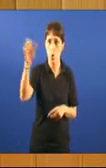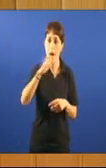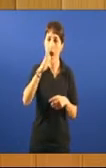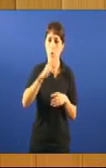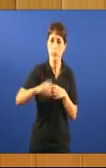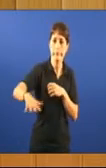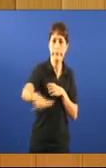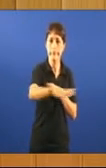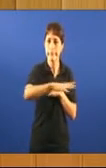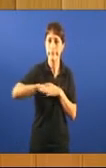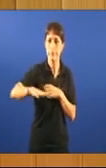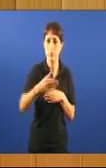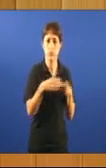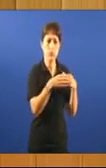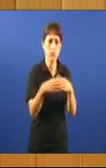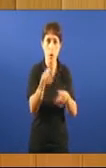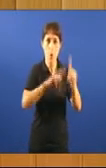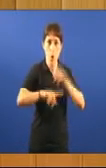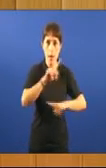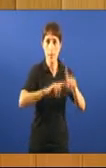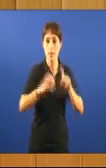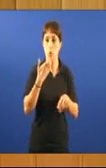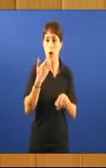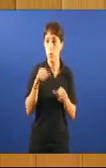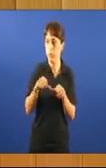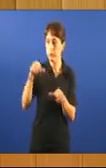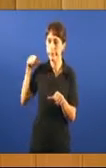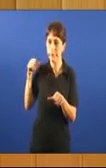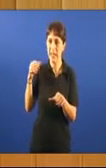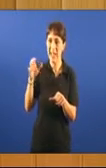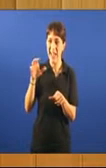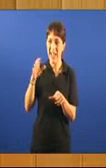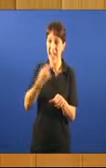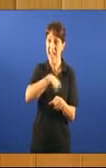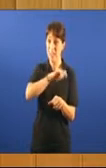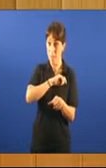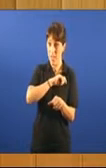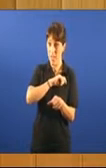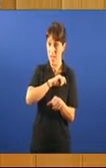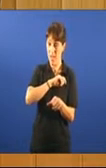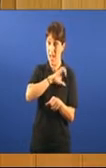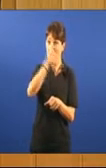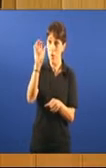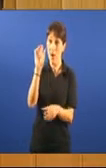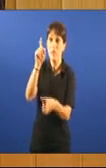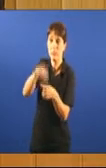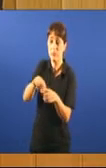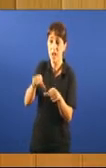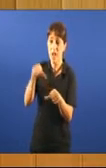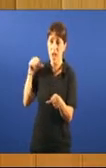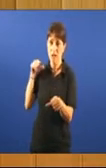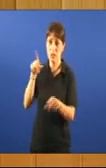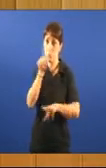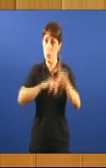Unión Europea, que antes de que o Estado español entrase no daquela mercado común. Nunca se formulou esa pregunta. Nunca